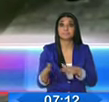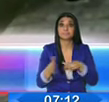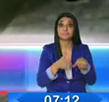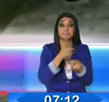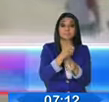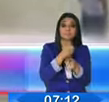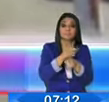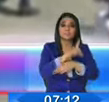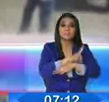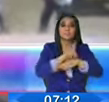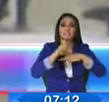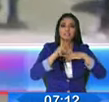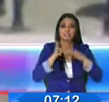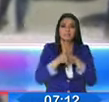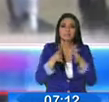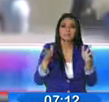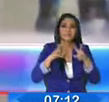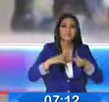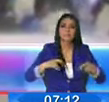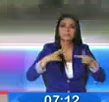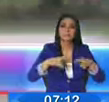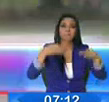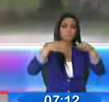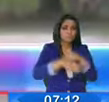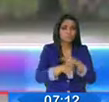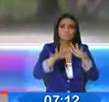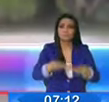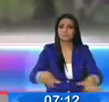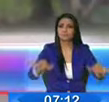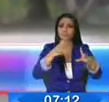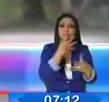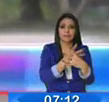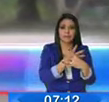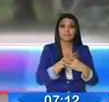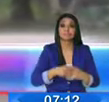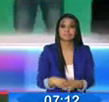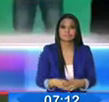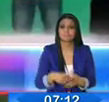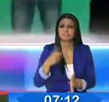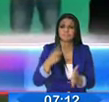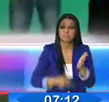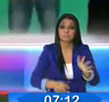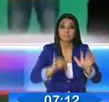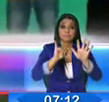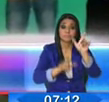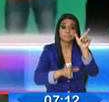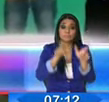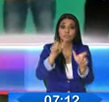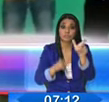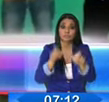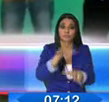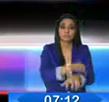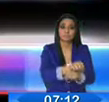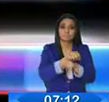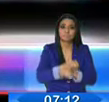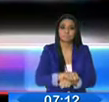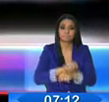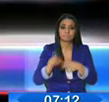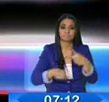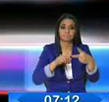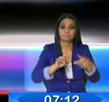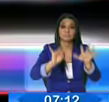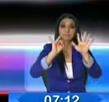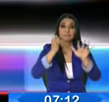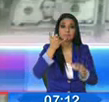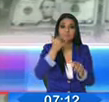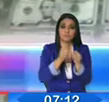de inteligencia realizó un operativo en dicho pabellón dejando como resultado seis privados de libertad detenidos siete teléfonos